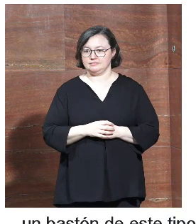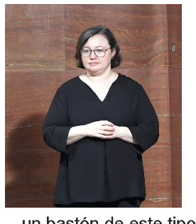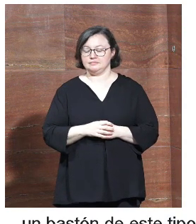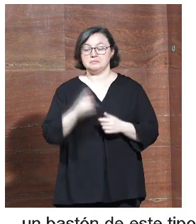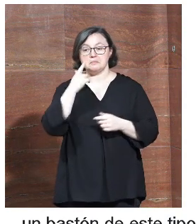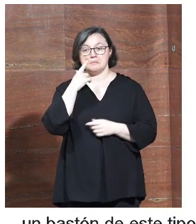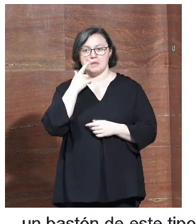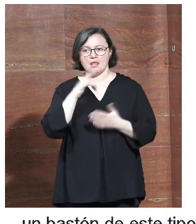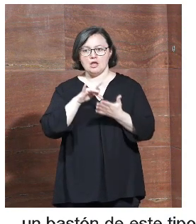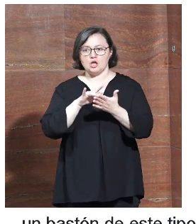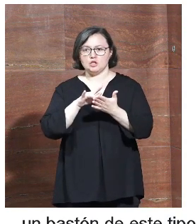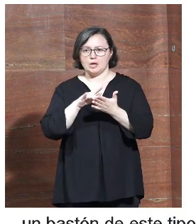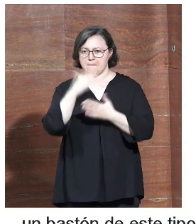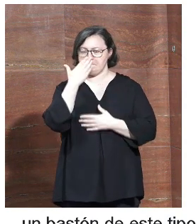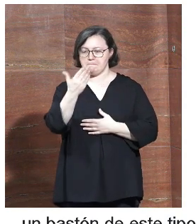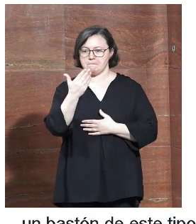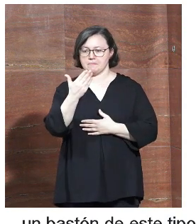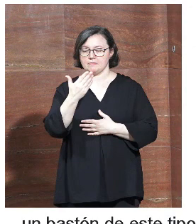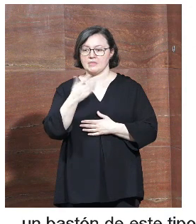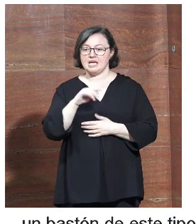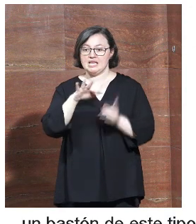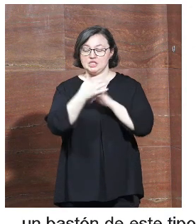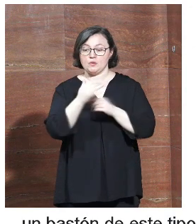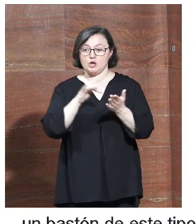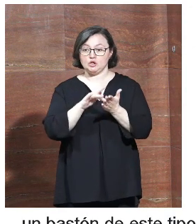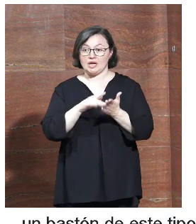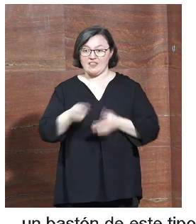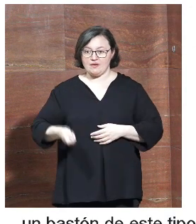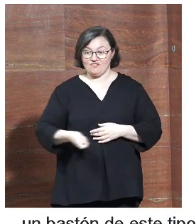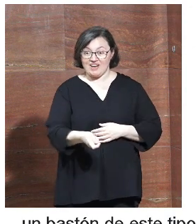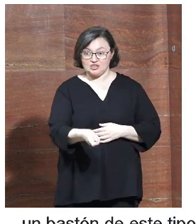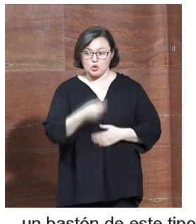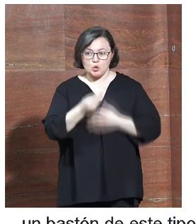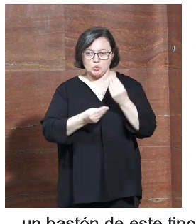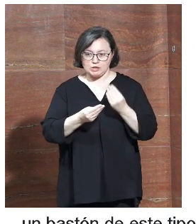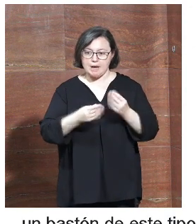A mí me costó bastante aceptar la situación del bastón.